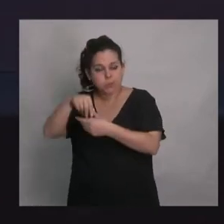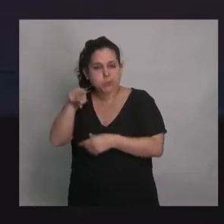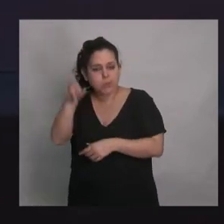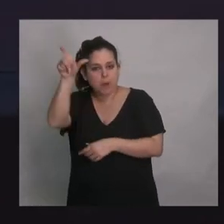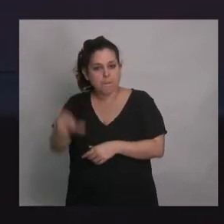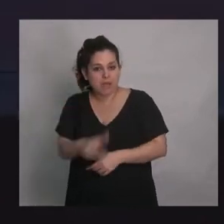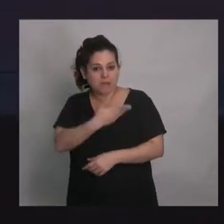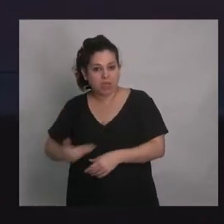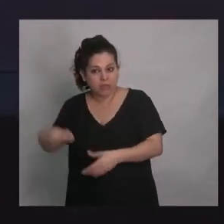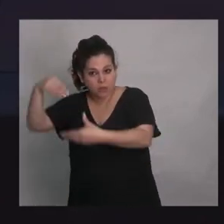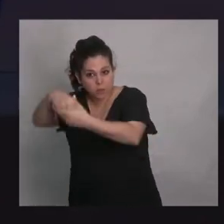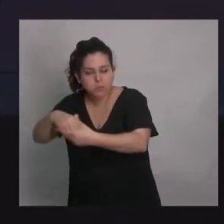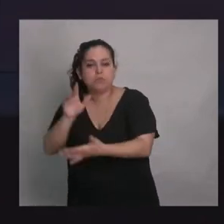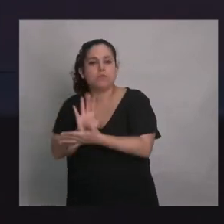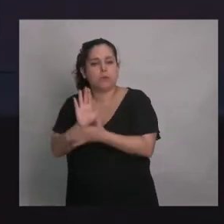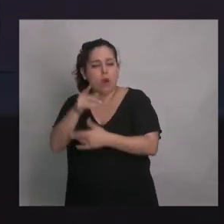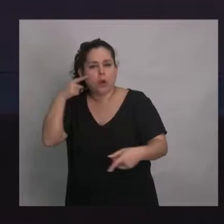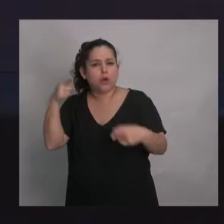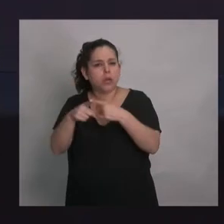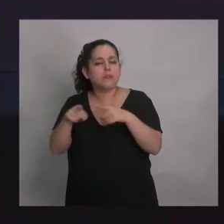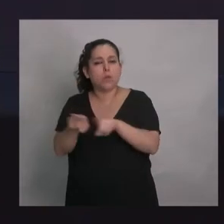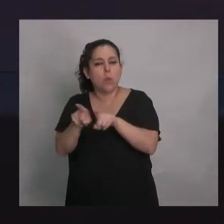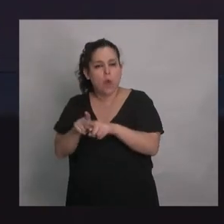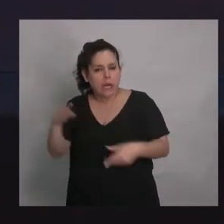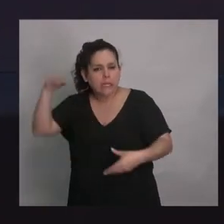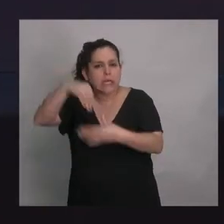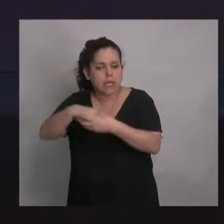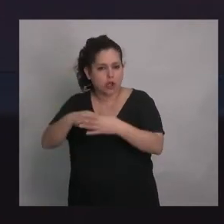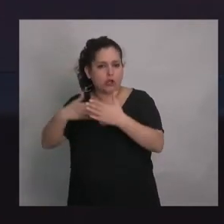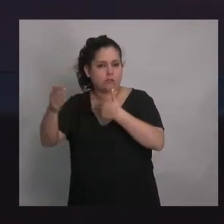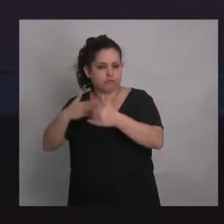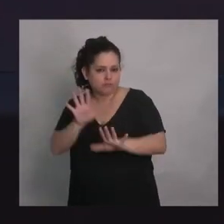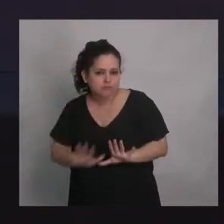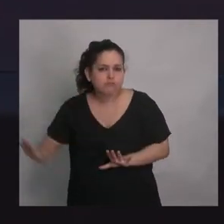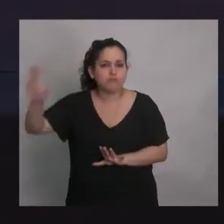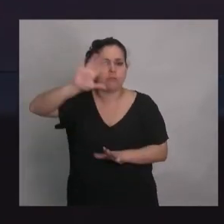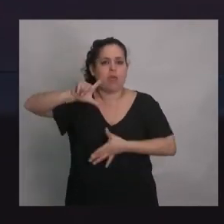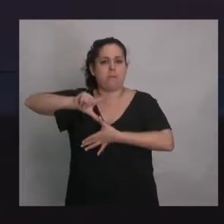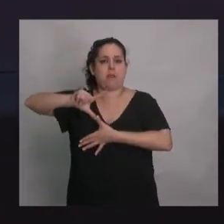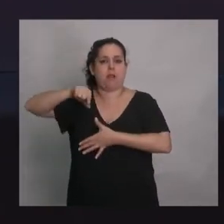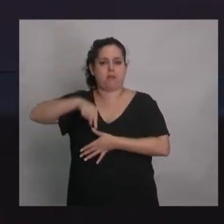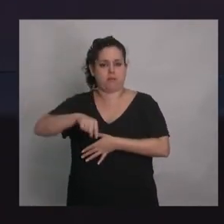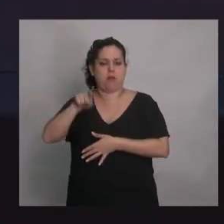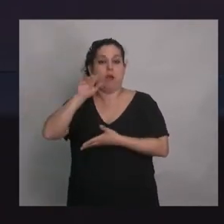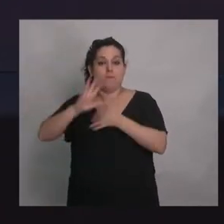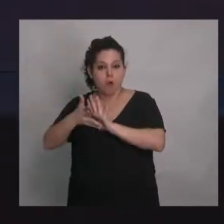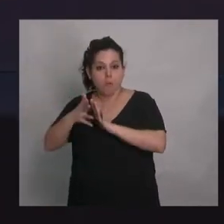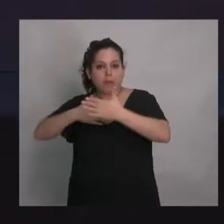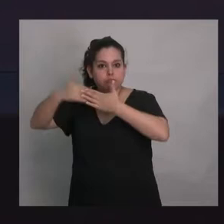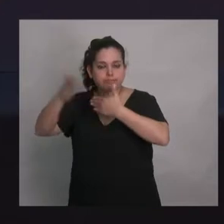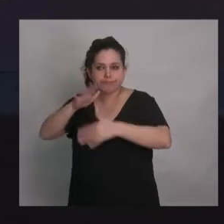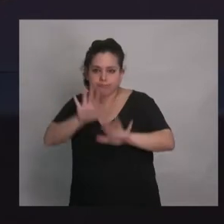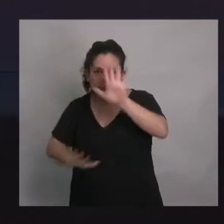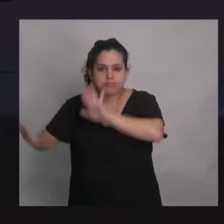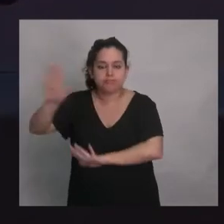construir una arquitectura de integración regional sin precedentes en américa latina' esa estructura de integración